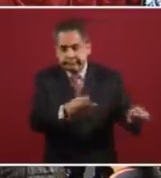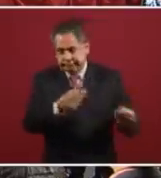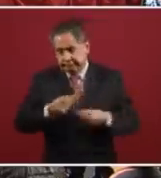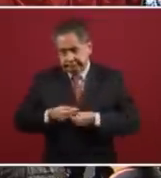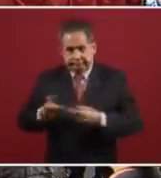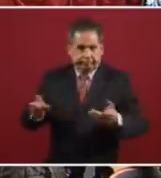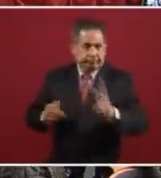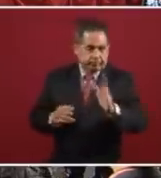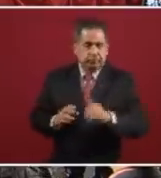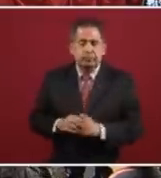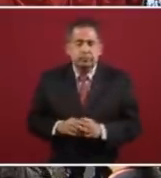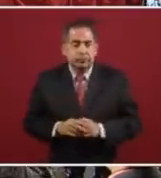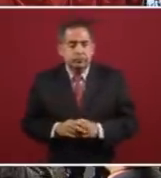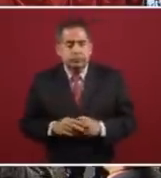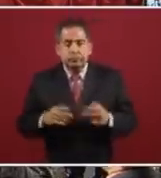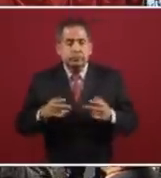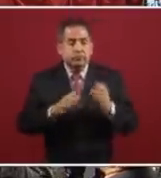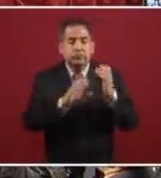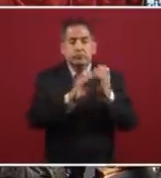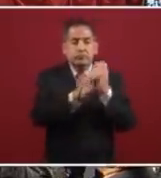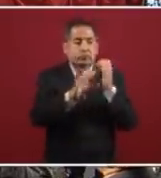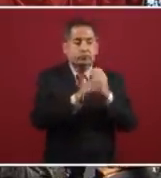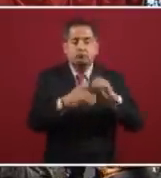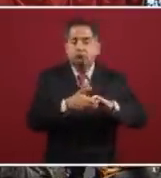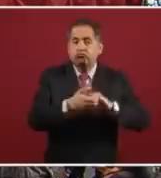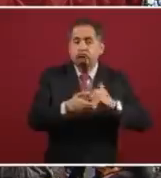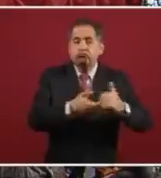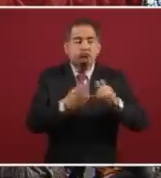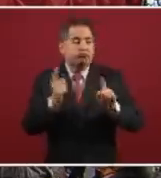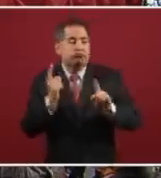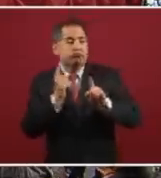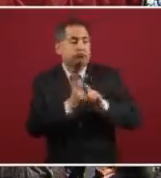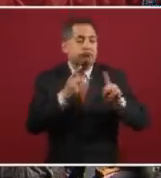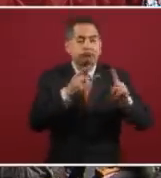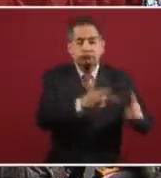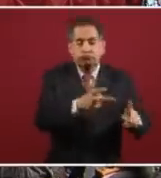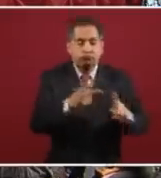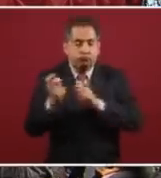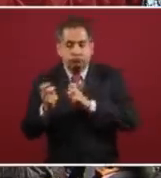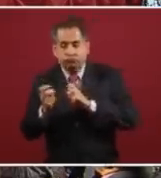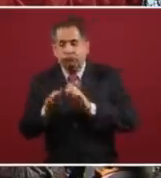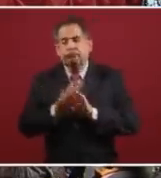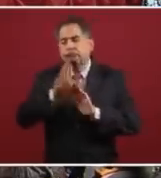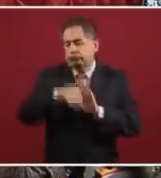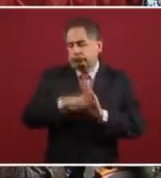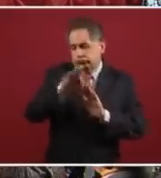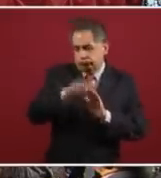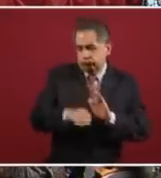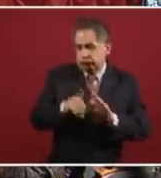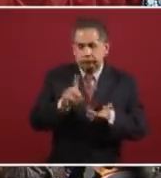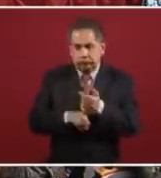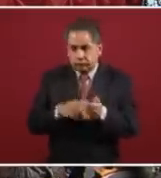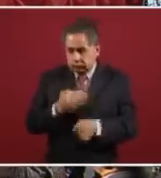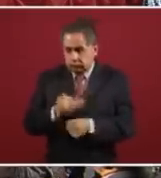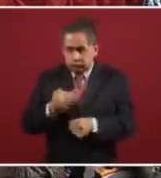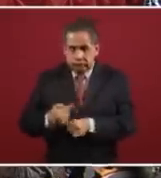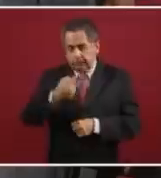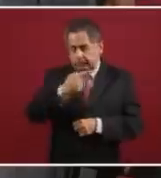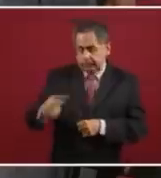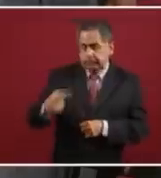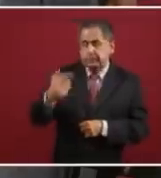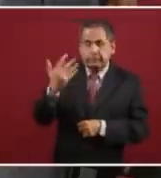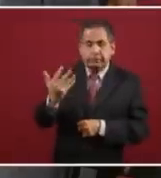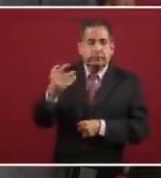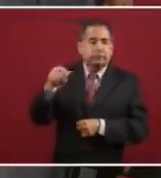por favor. Robo a transporte de carga ha tenido sus altibajos, pero tiene un menos